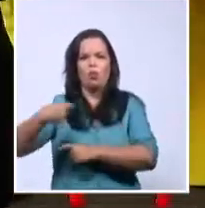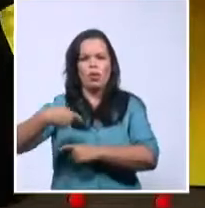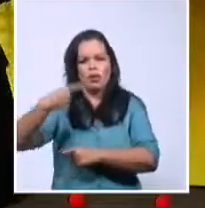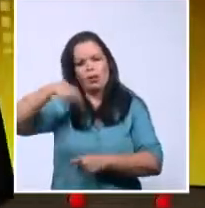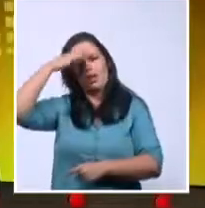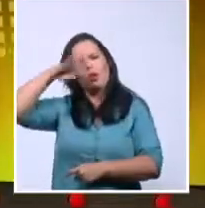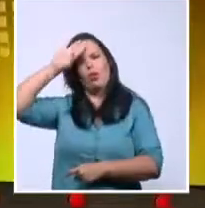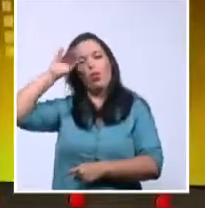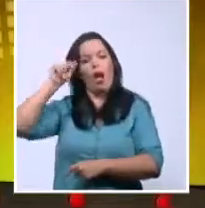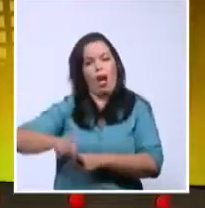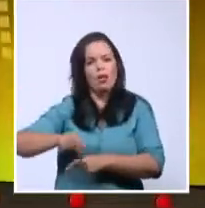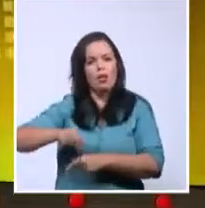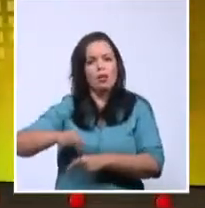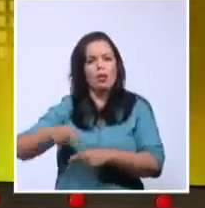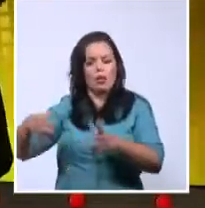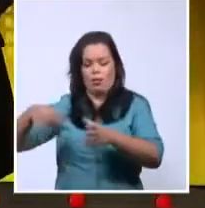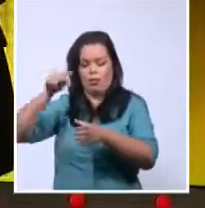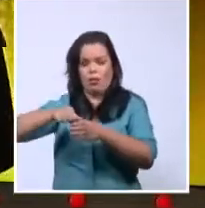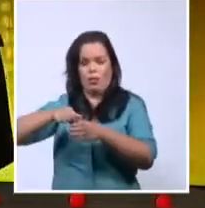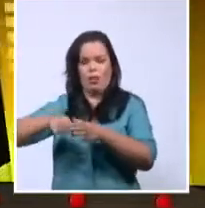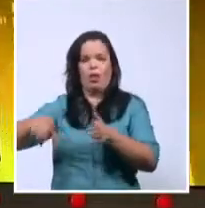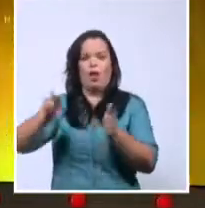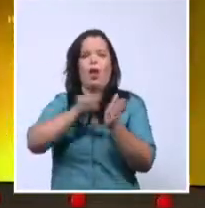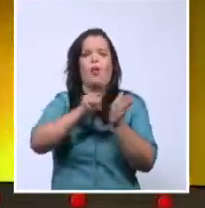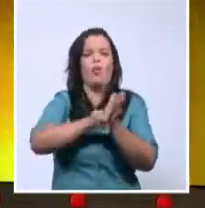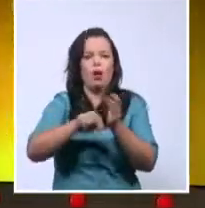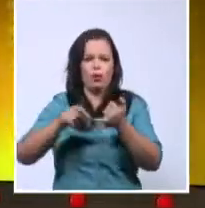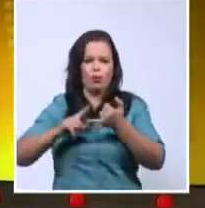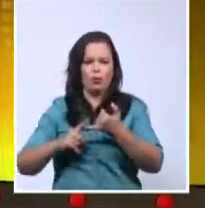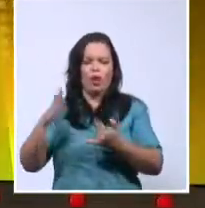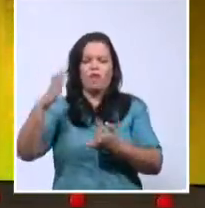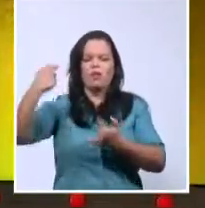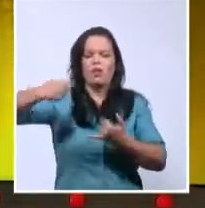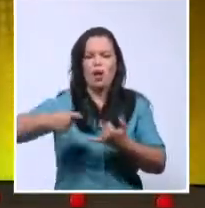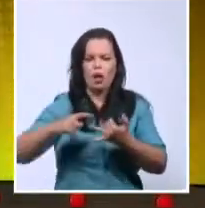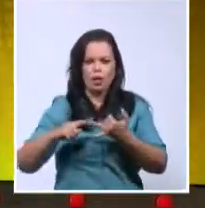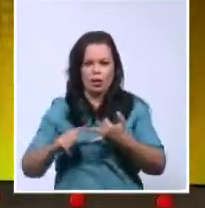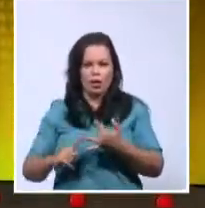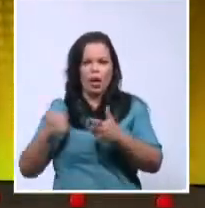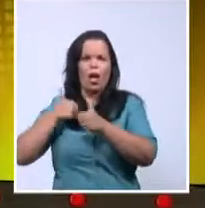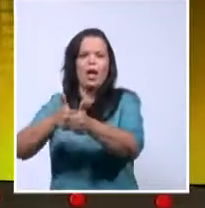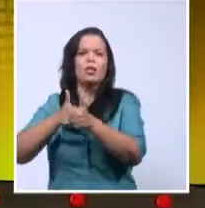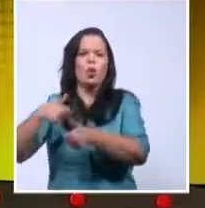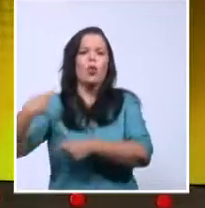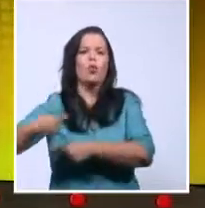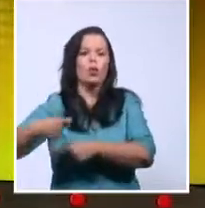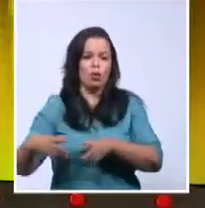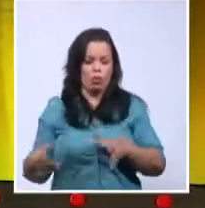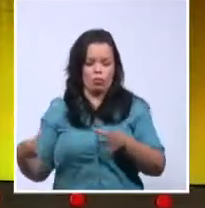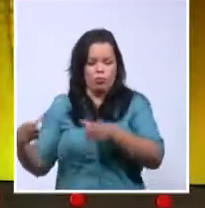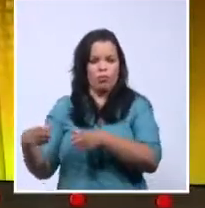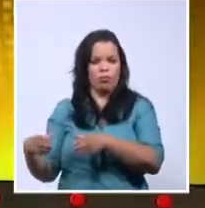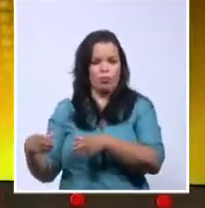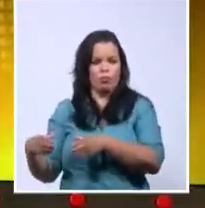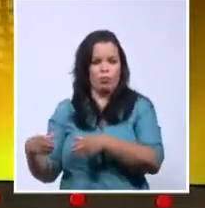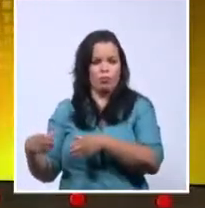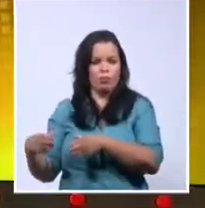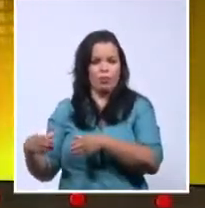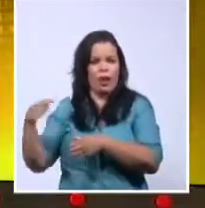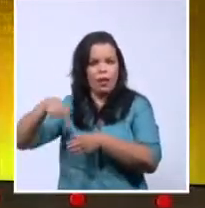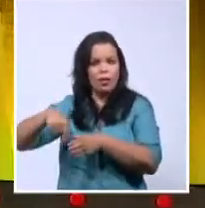a jueces, fiscales, abogados, asesores jurídicos, a todas aquellas personas que desde el derecho tienen un